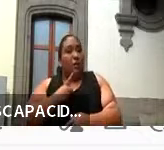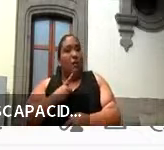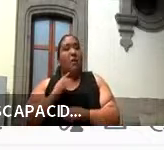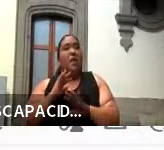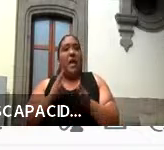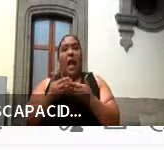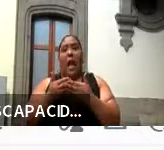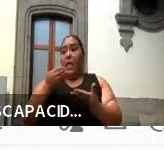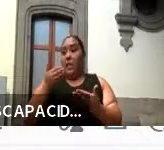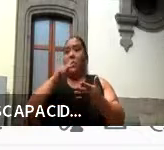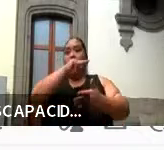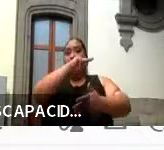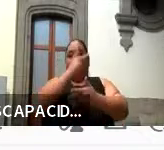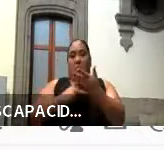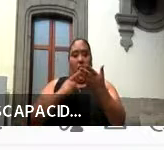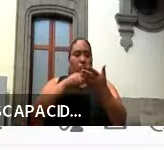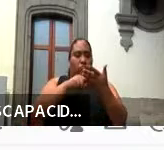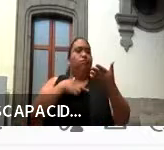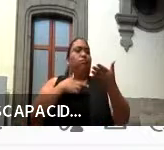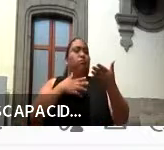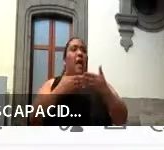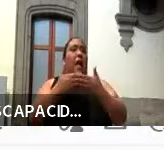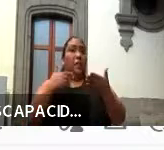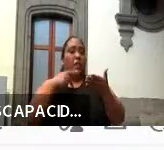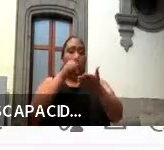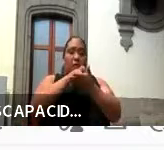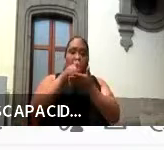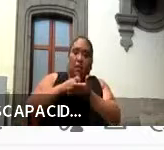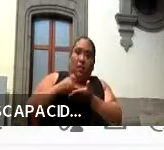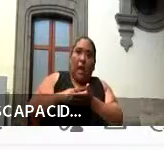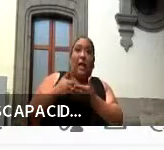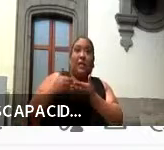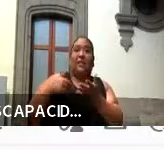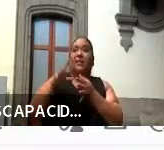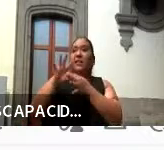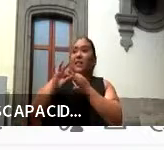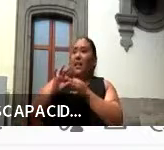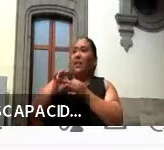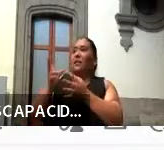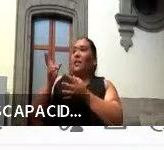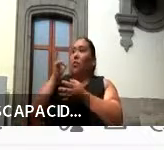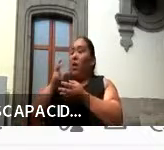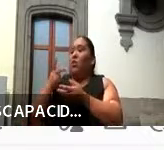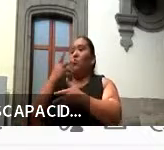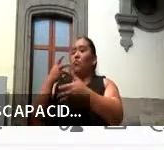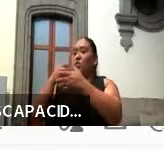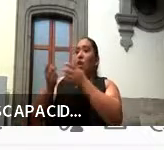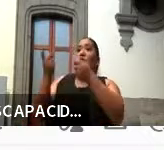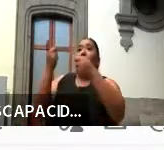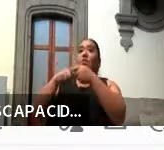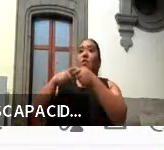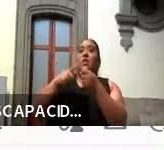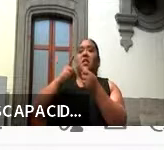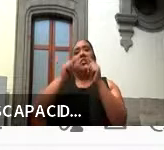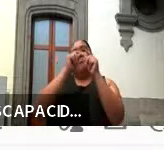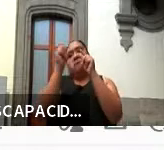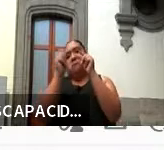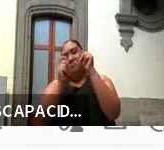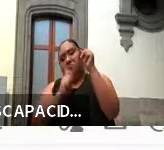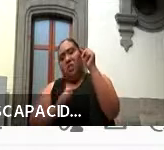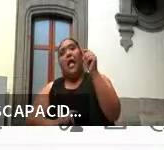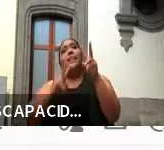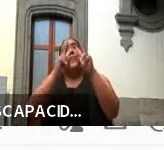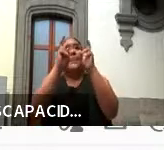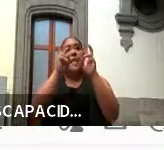plan. El plan tiene, de lo que pude escuchar, en la parte que me incorporé, tiene ejes, tiene temas específicos,